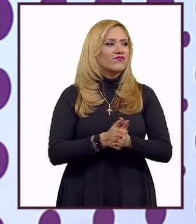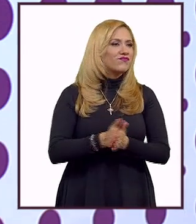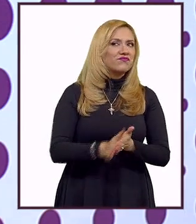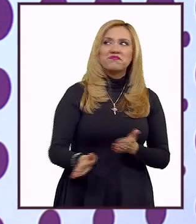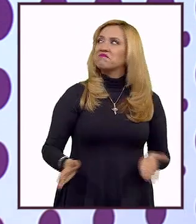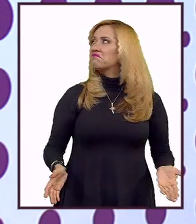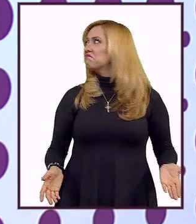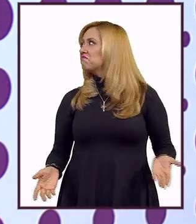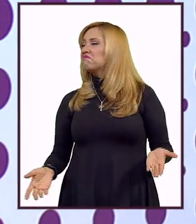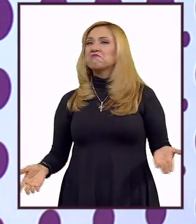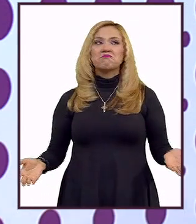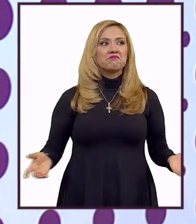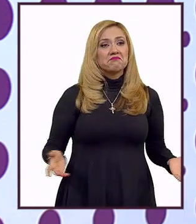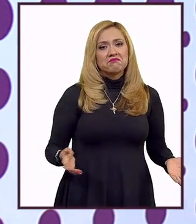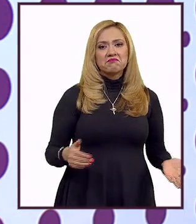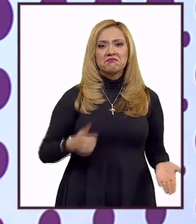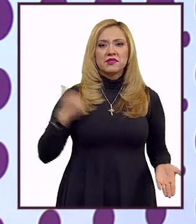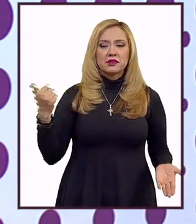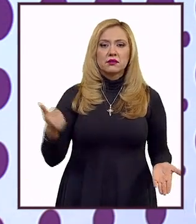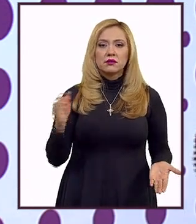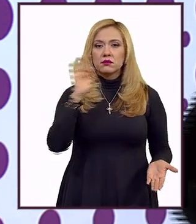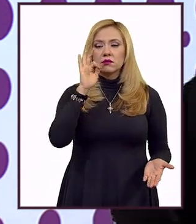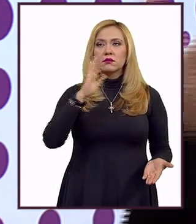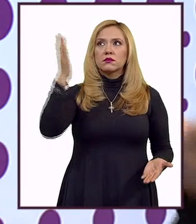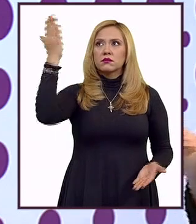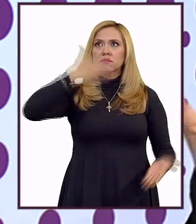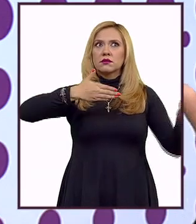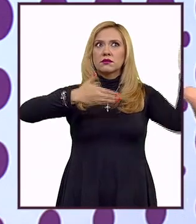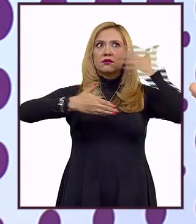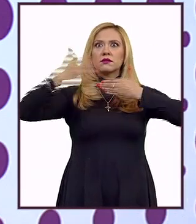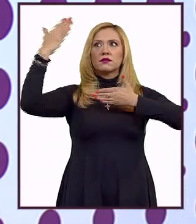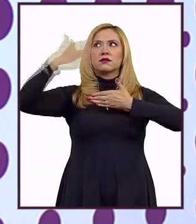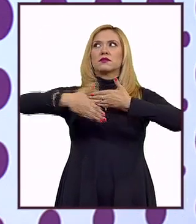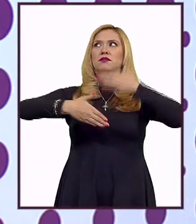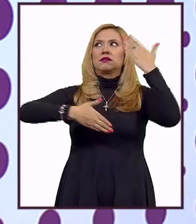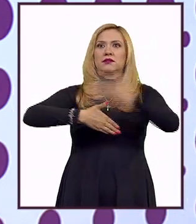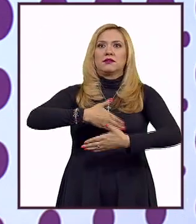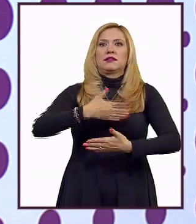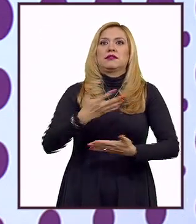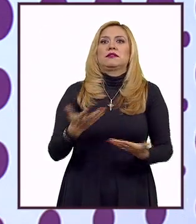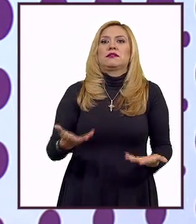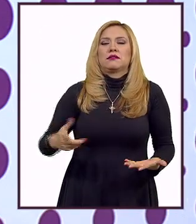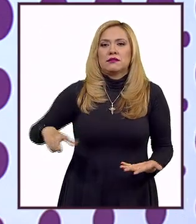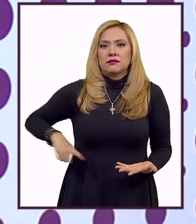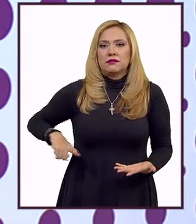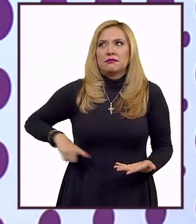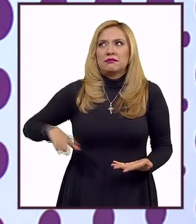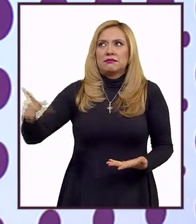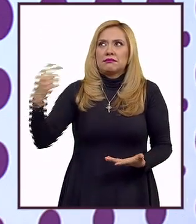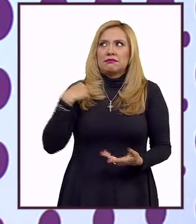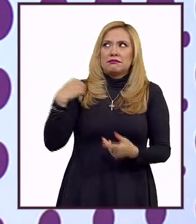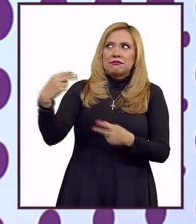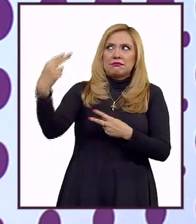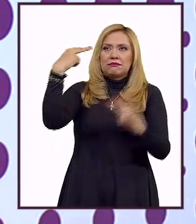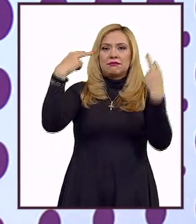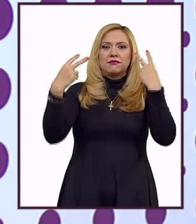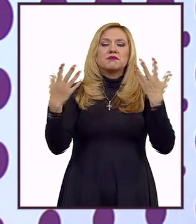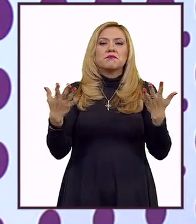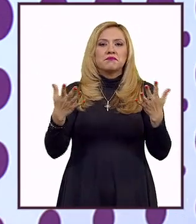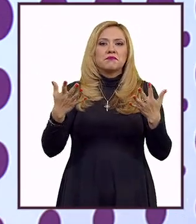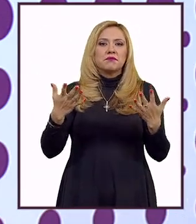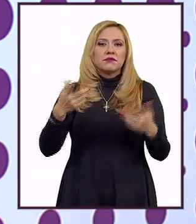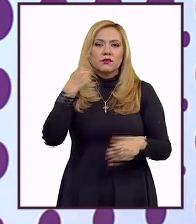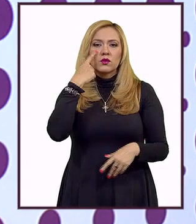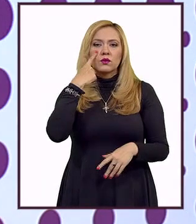se va cerrando estos espacios con estas medidas que tiene que implementar el Estado, entonces nuestras estadísticas